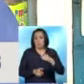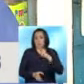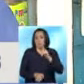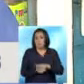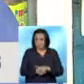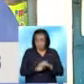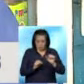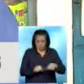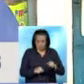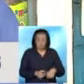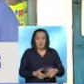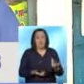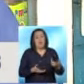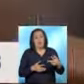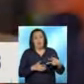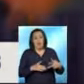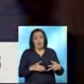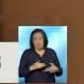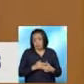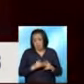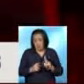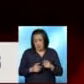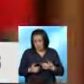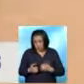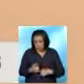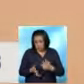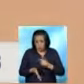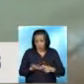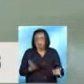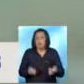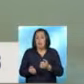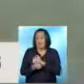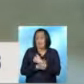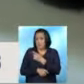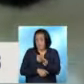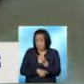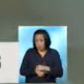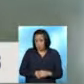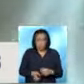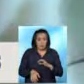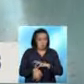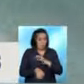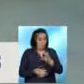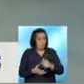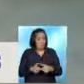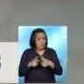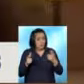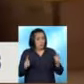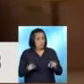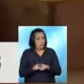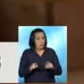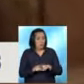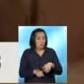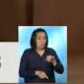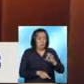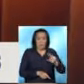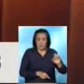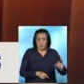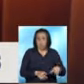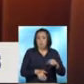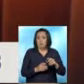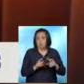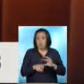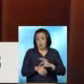comprometan a su esterilización y castración. El amor de Miguel Castro por los animales es tan grande como el que tiene Gerardo, también veterinario